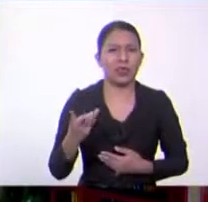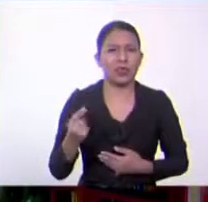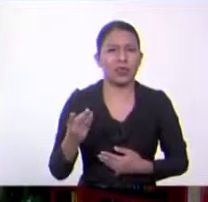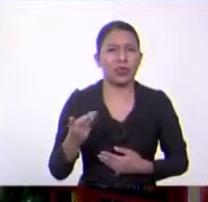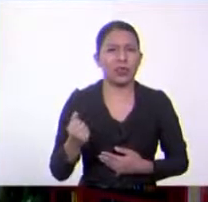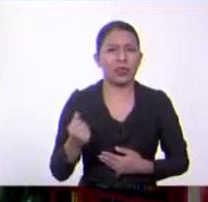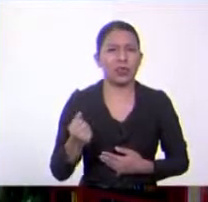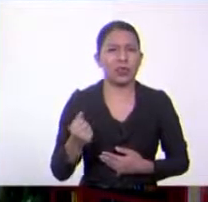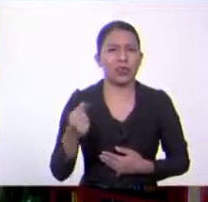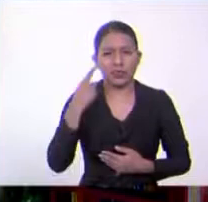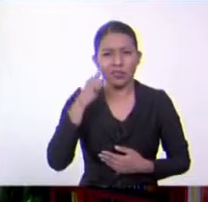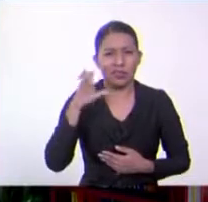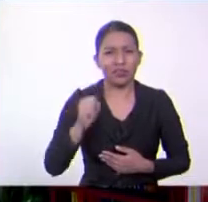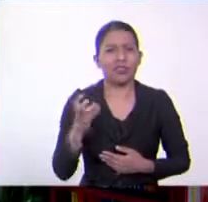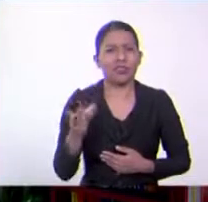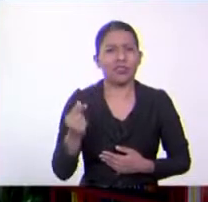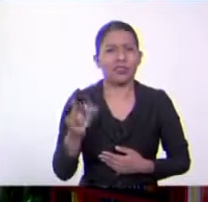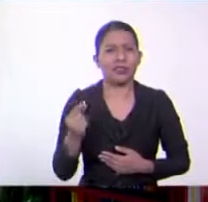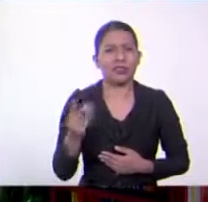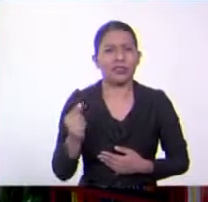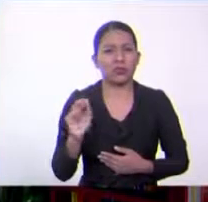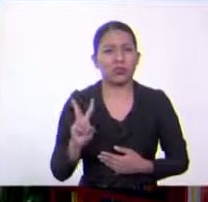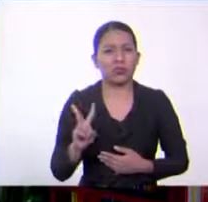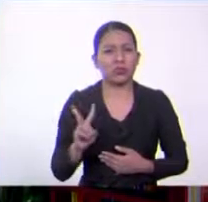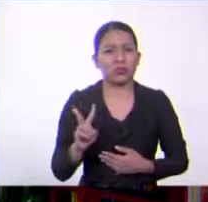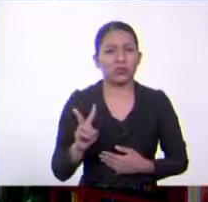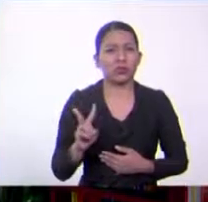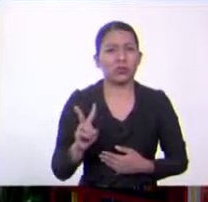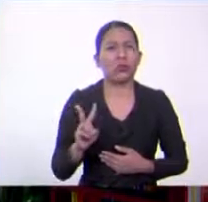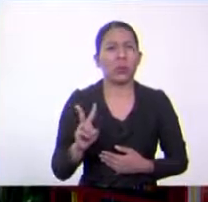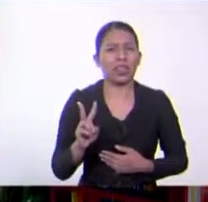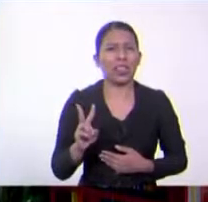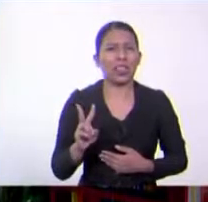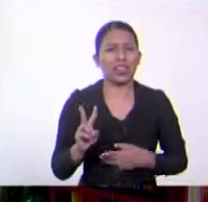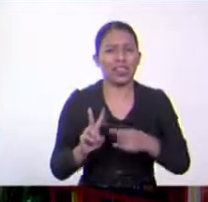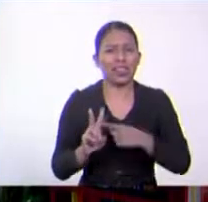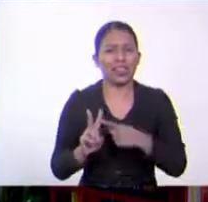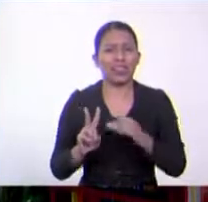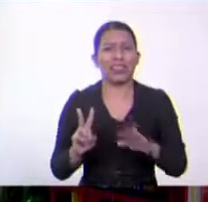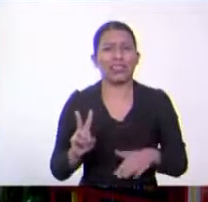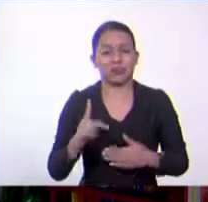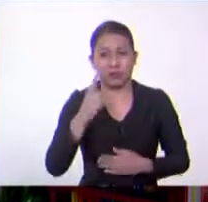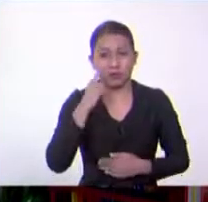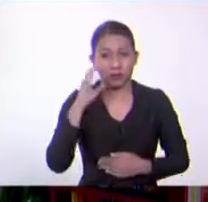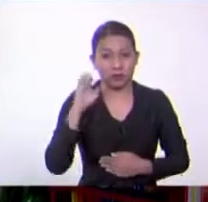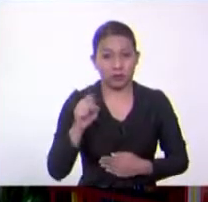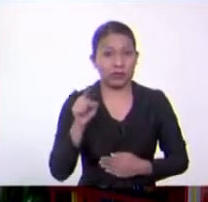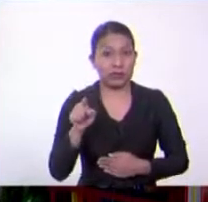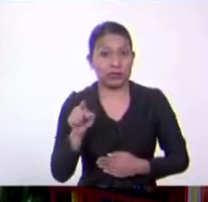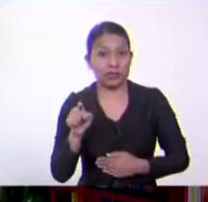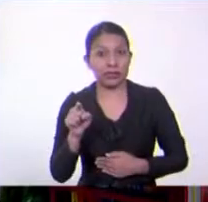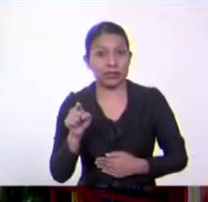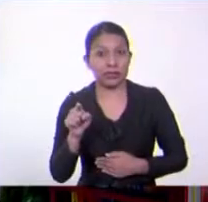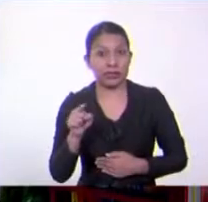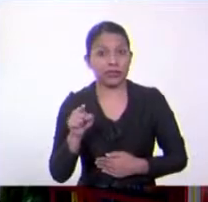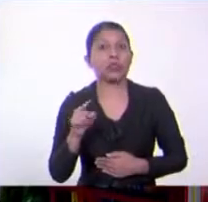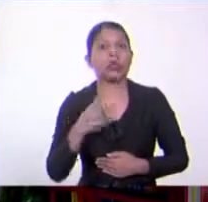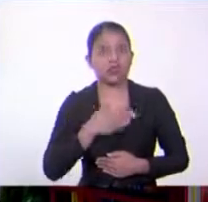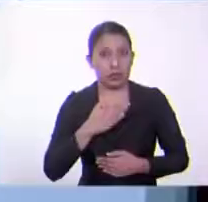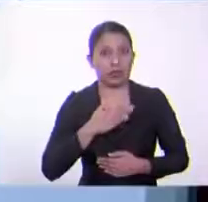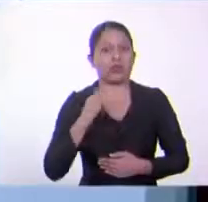qué acá le coloco el número 2 para nombrarlo? Porque si se fijan, este sí es un